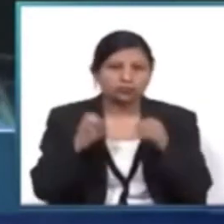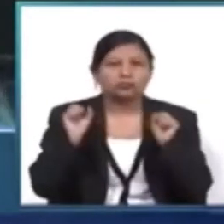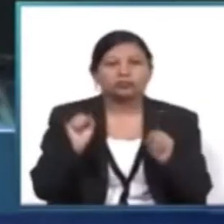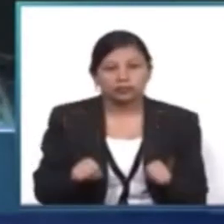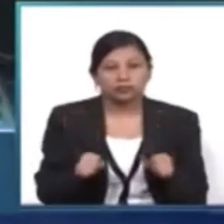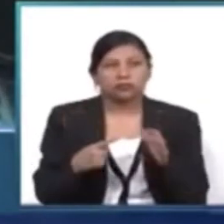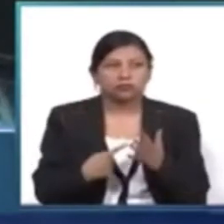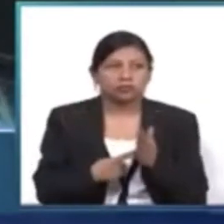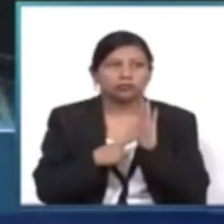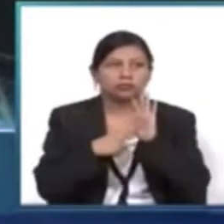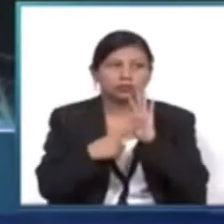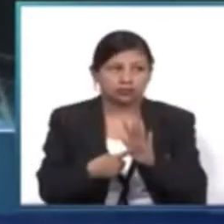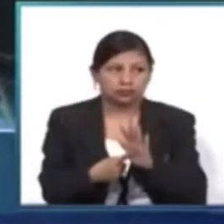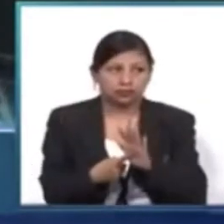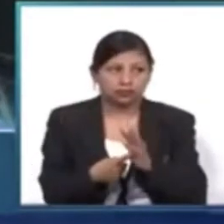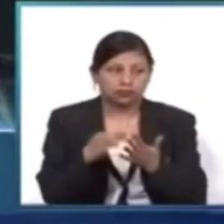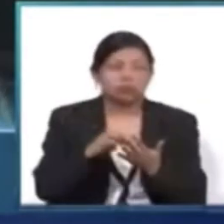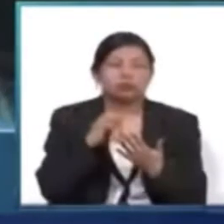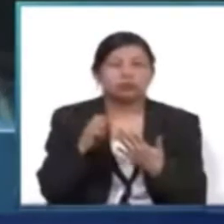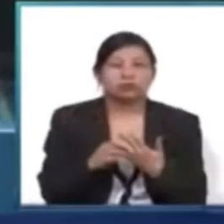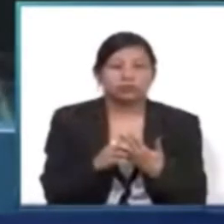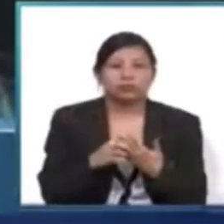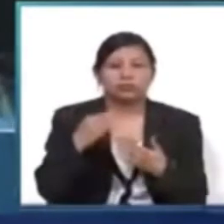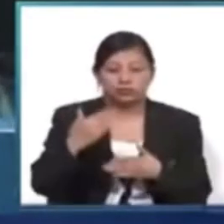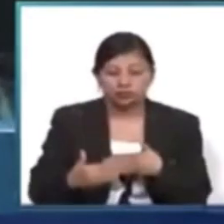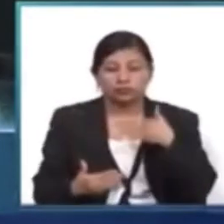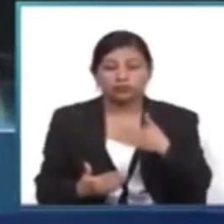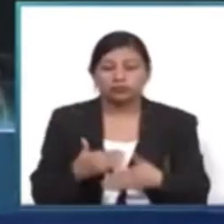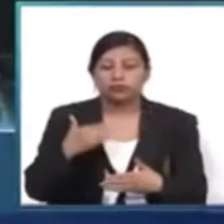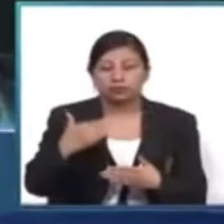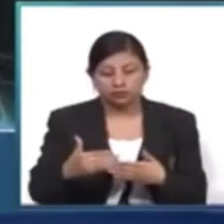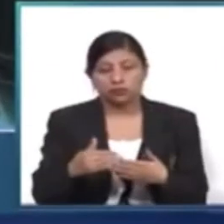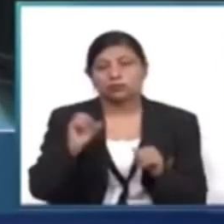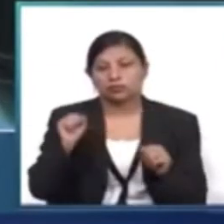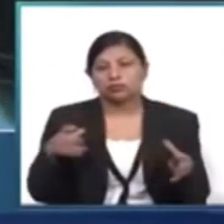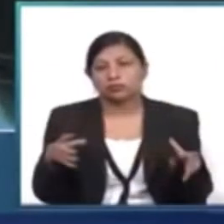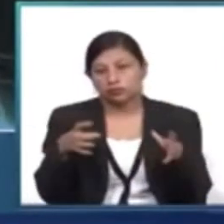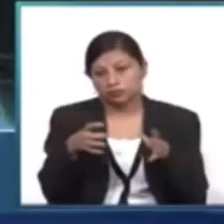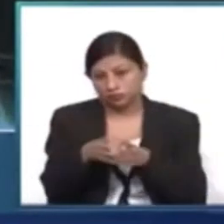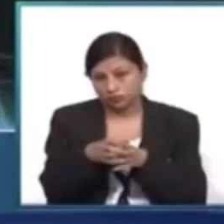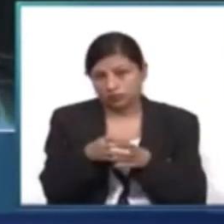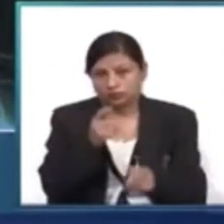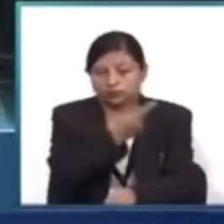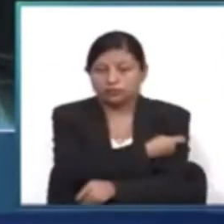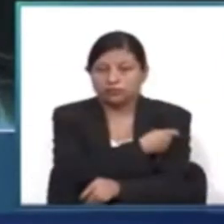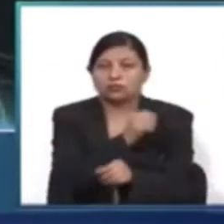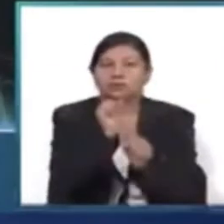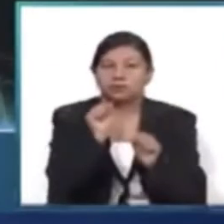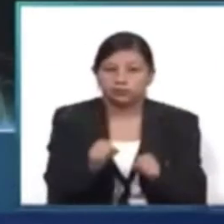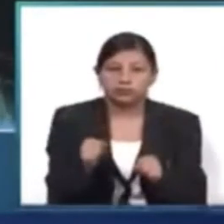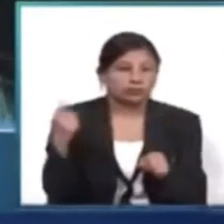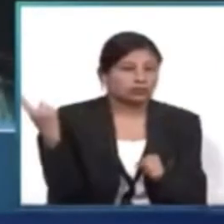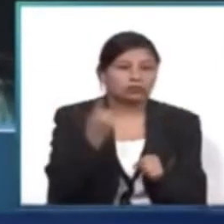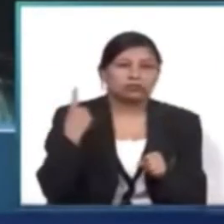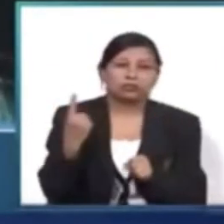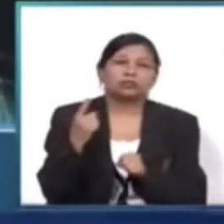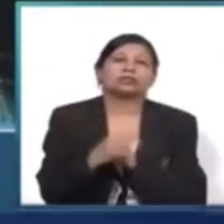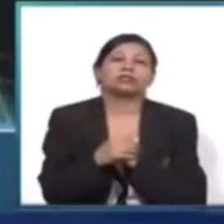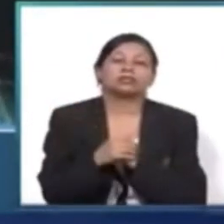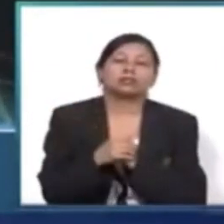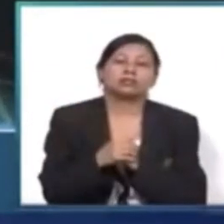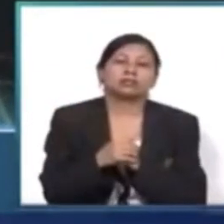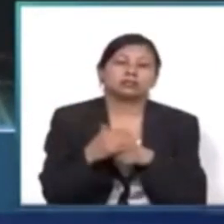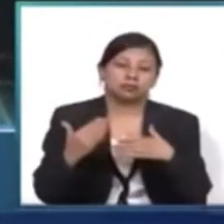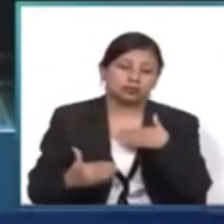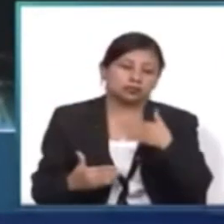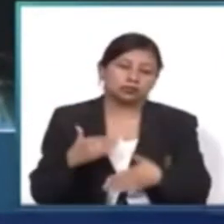podríamos presentar el avance del plan del Comité Nacional de Vacunas, que es muy importante, que va